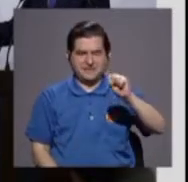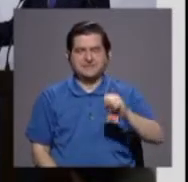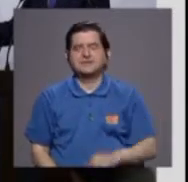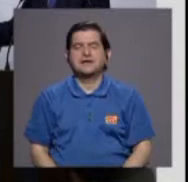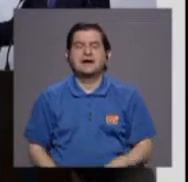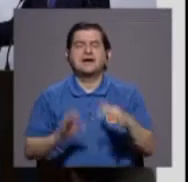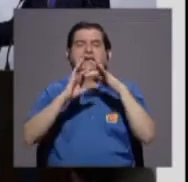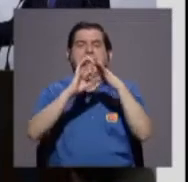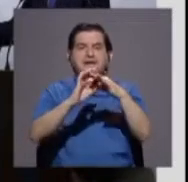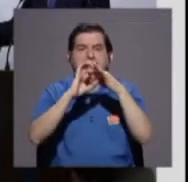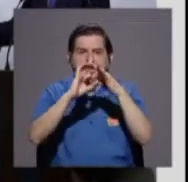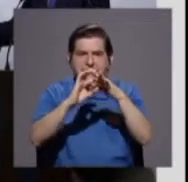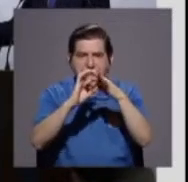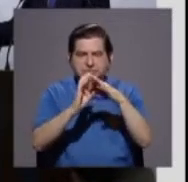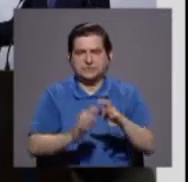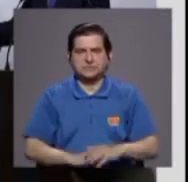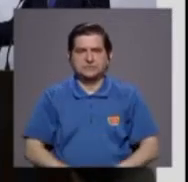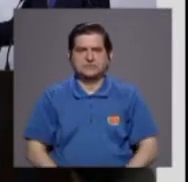cosas, con